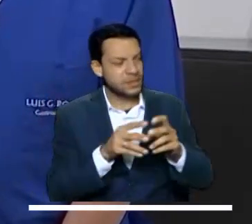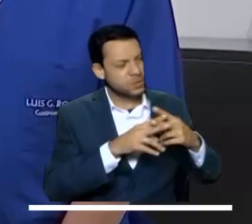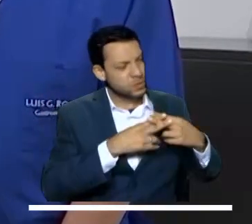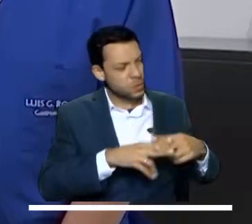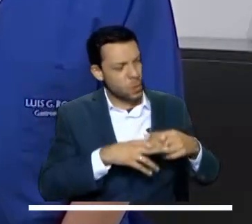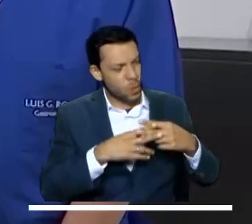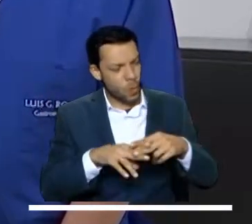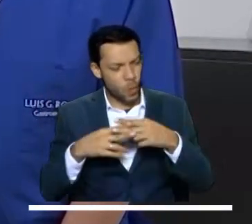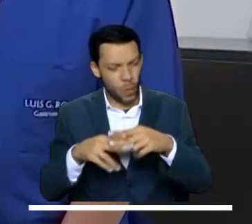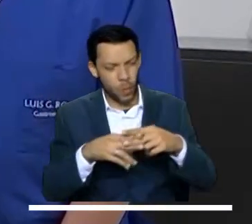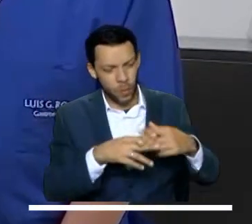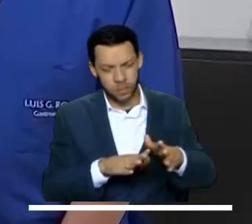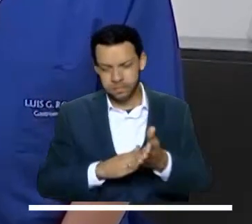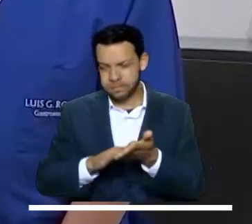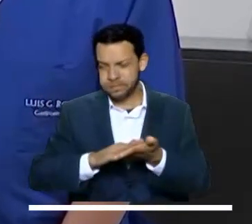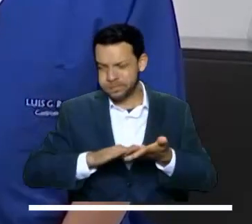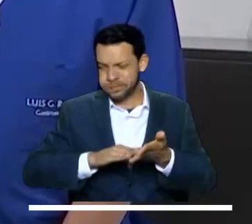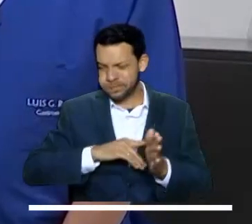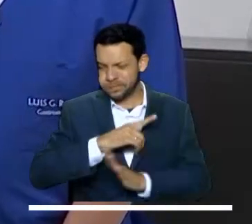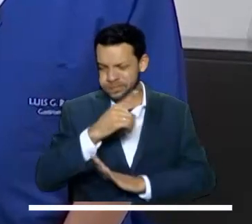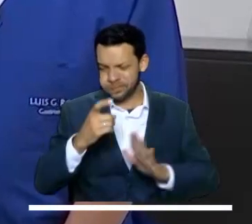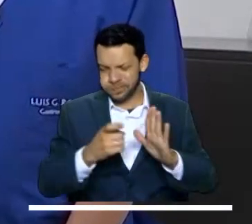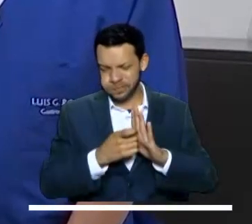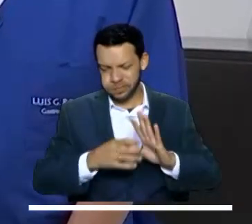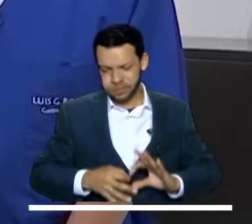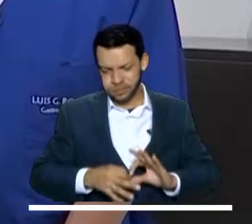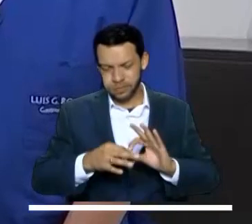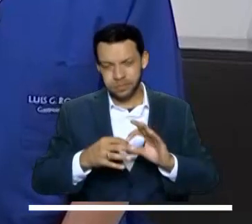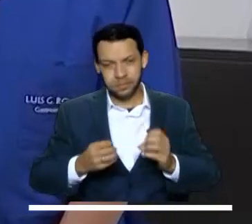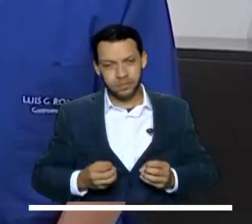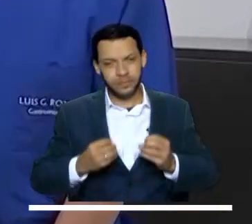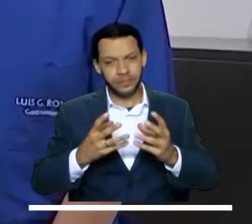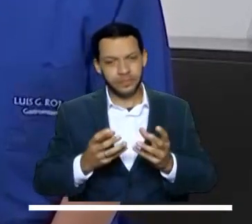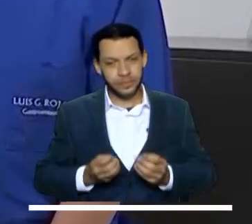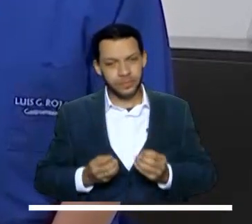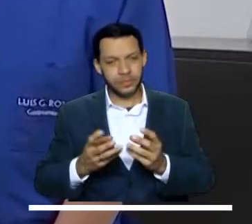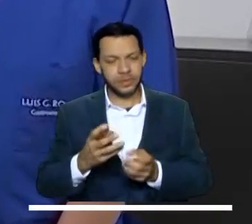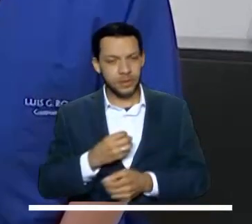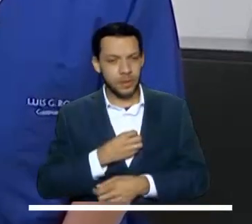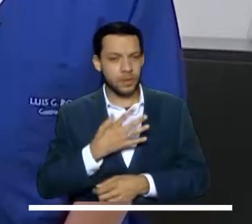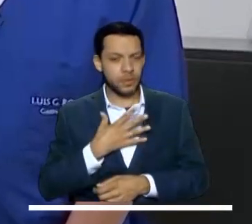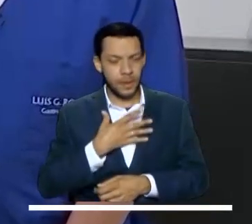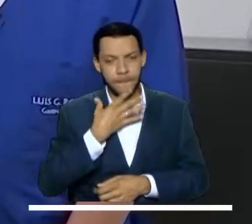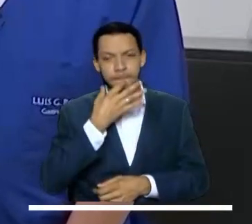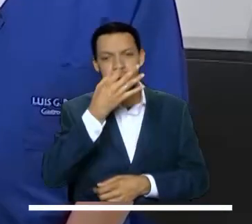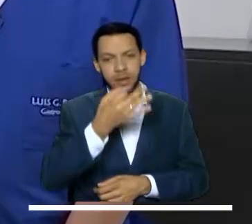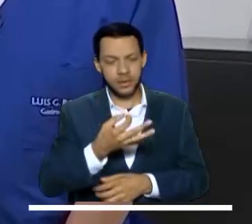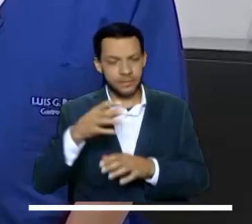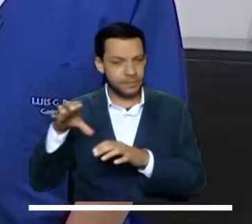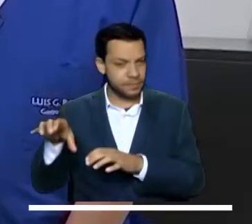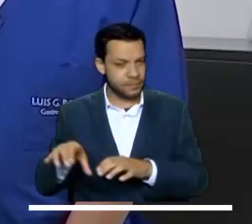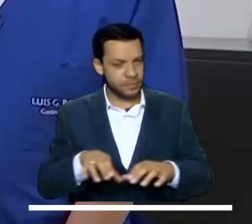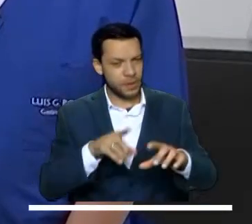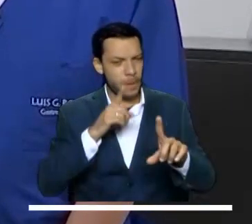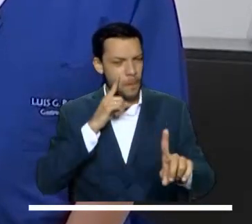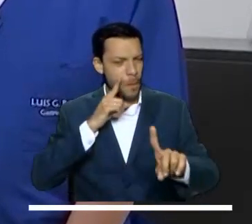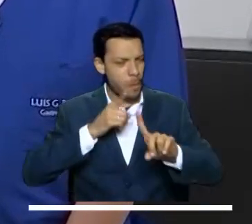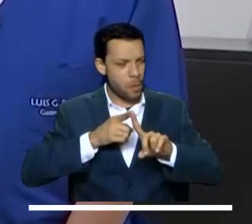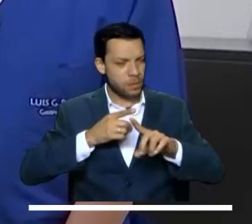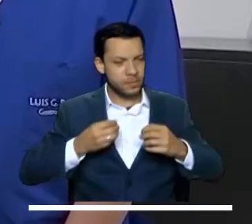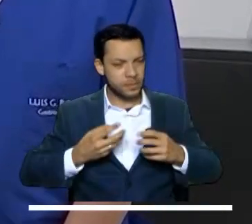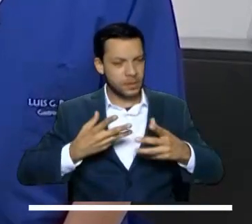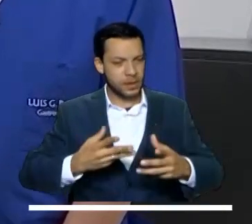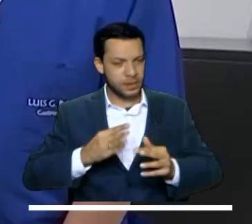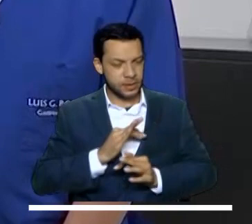tener todo ese estudio que menciona el doctor Luis Miguel, hacerlo rápido y poder enfocar un tratamiento